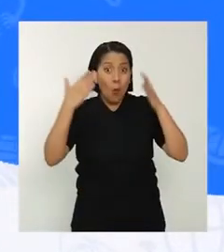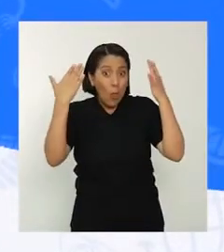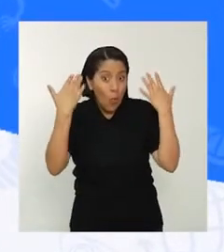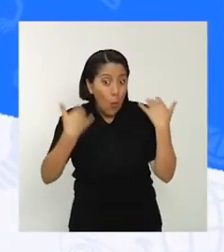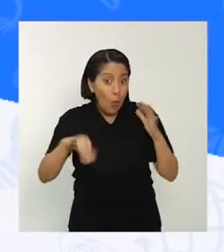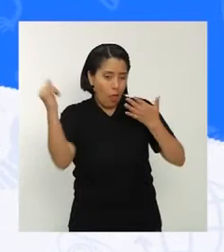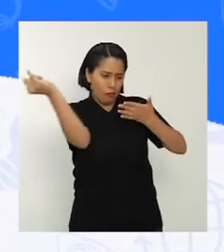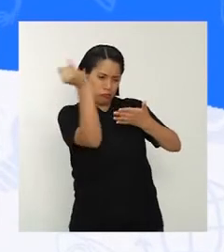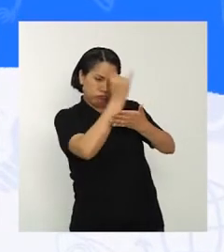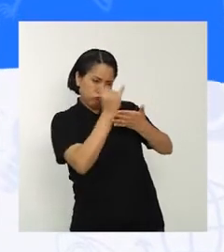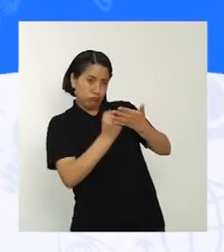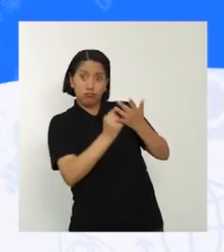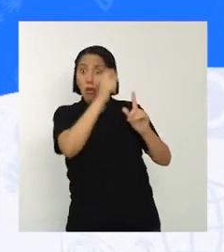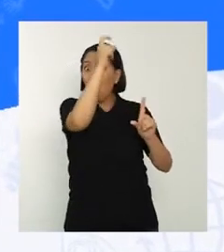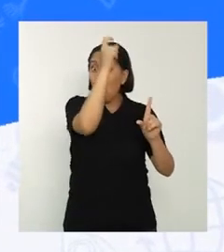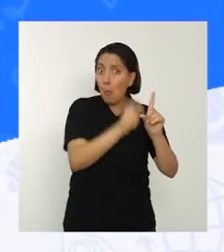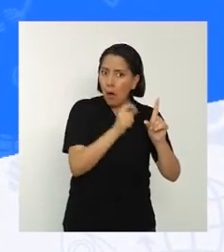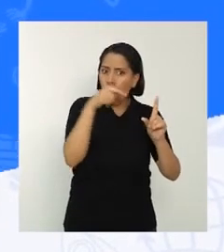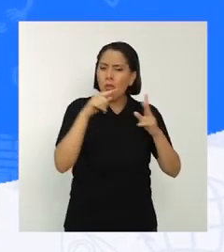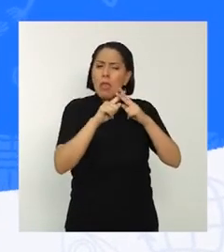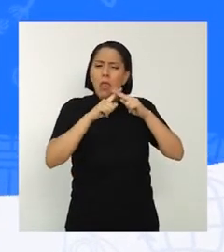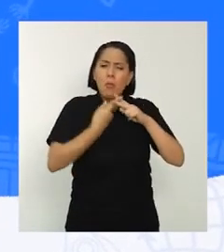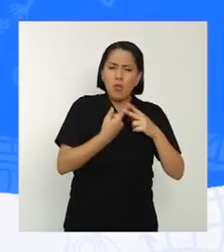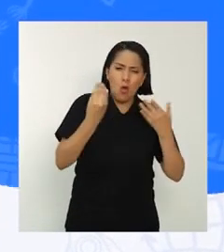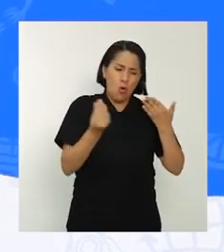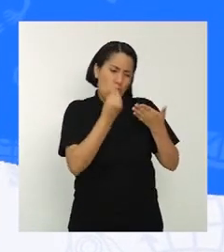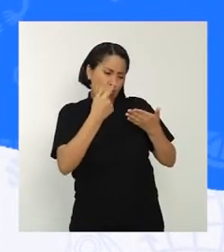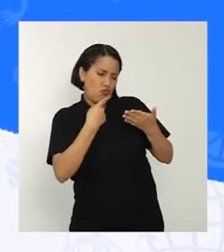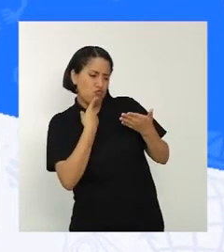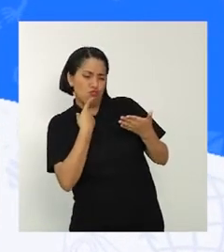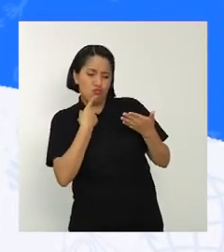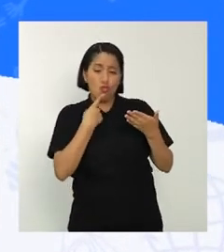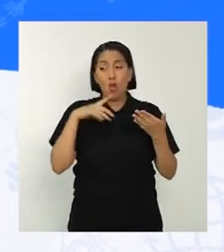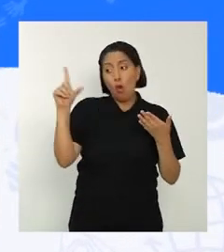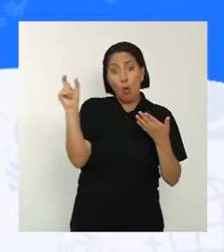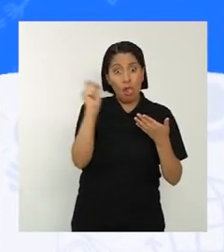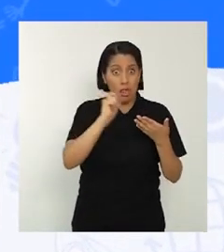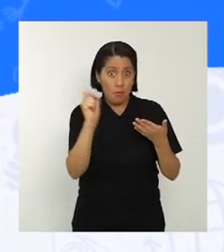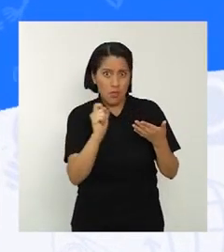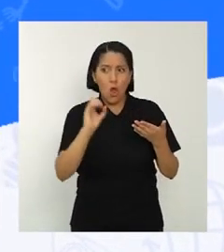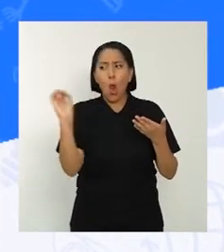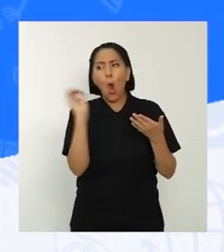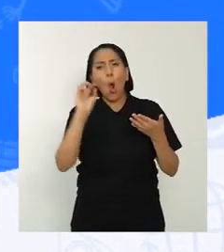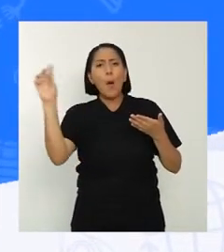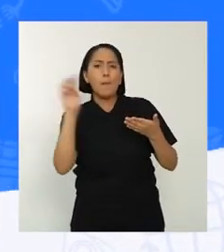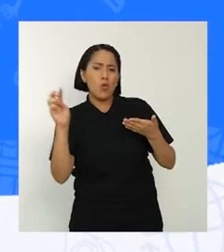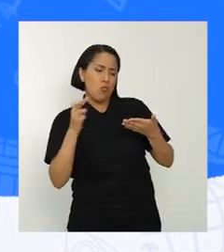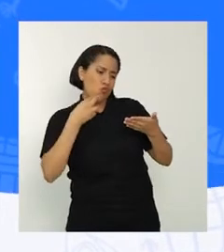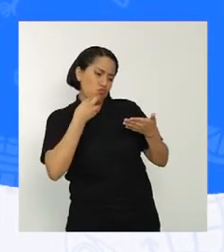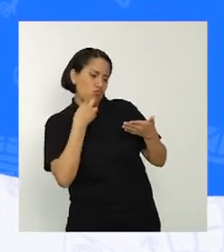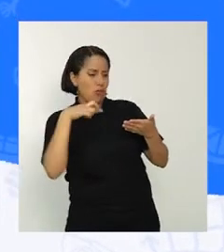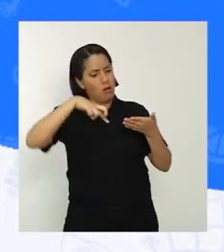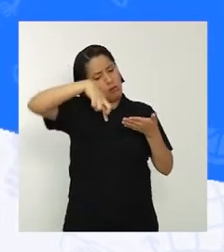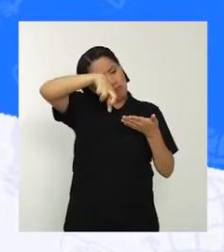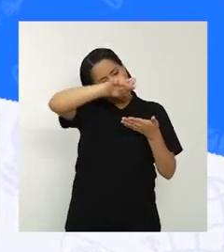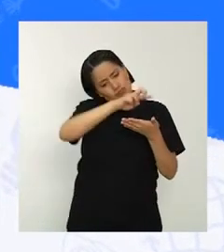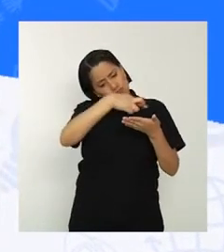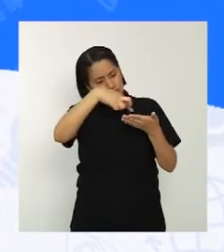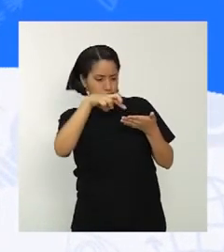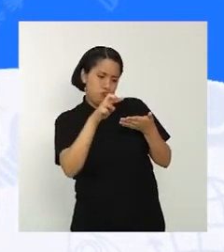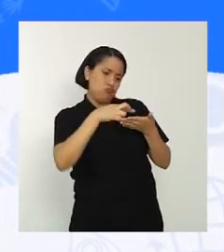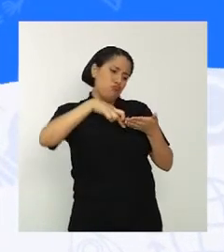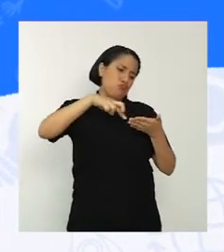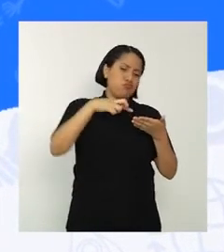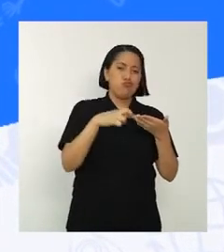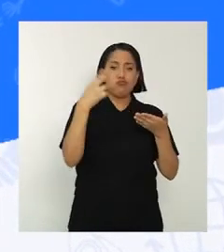Cuando ya dibujamos el personaje, comenzamos a definir el dibujo con un lapicero o plumón, para finalmente añadirle